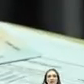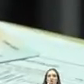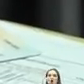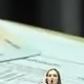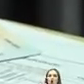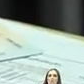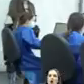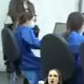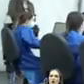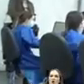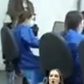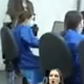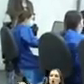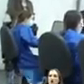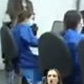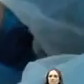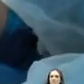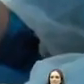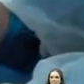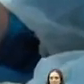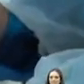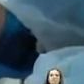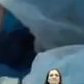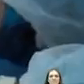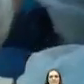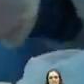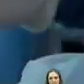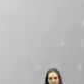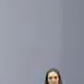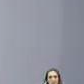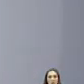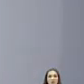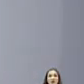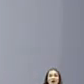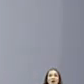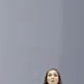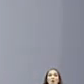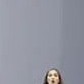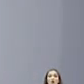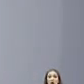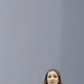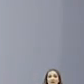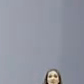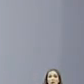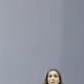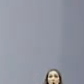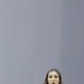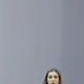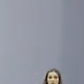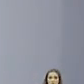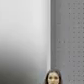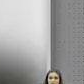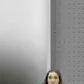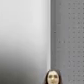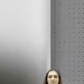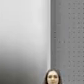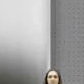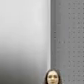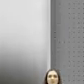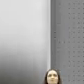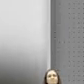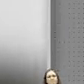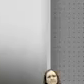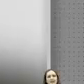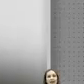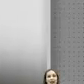para el ingreso al país y en Bogotá hay pocas dosis de la vacuna de Pfizer. Noticias de las regiones. Un policía murió en Cali y otro